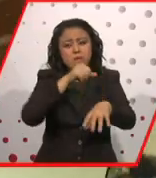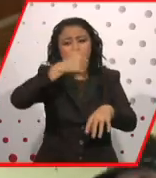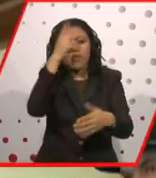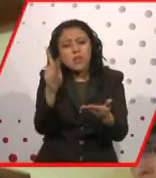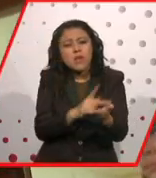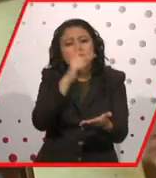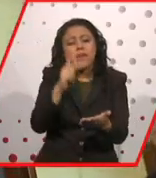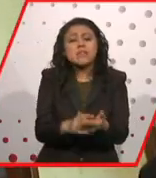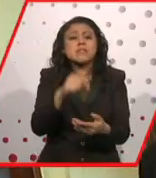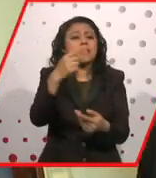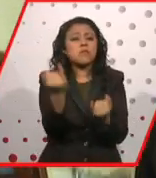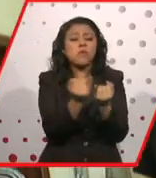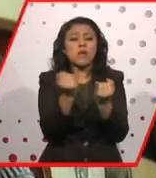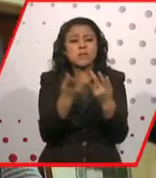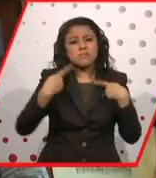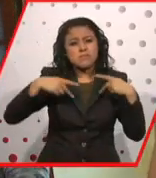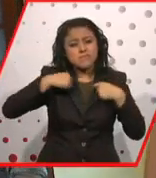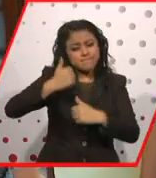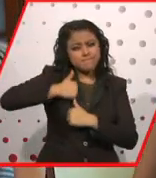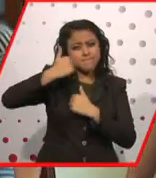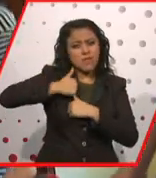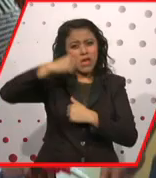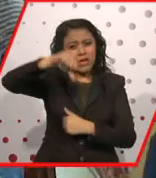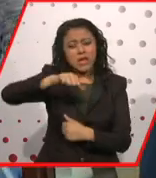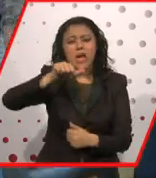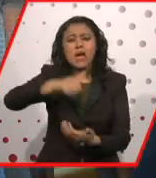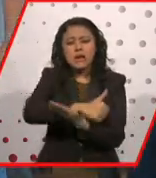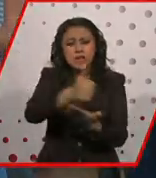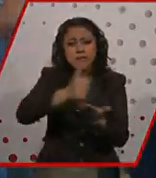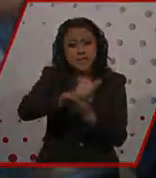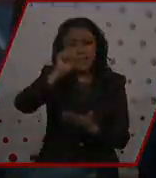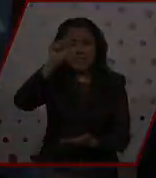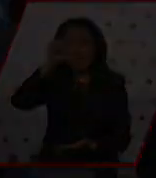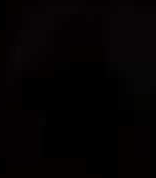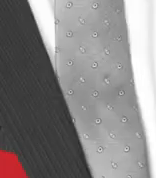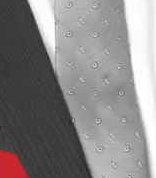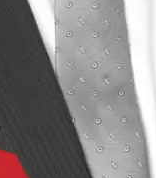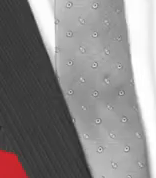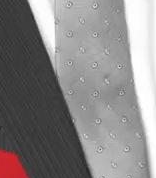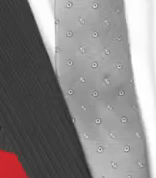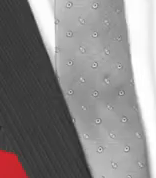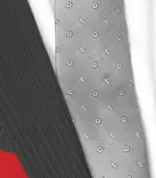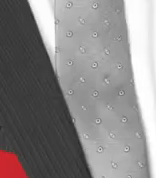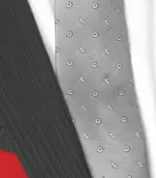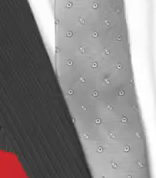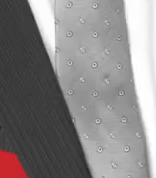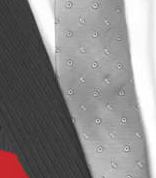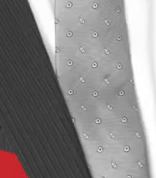ayuda para hacer su sueño realidad. Para quien corresponda, Sandra Ortiz.